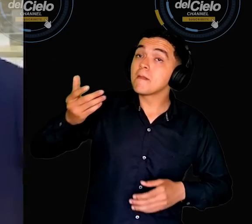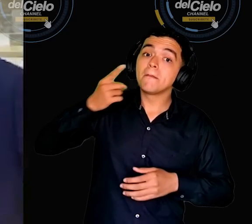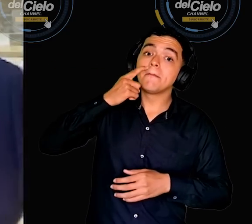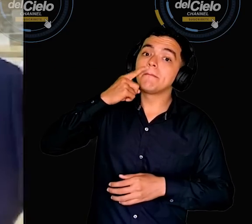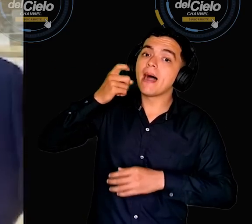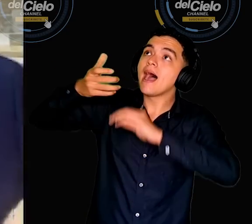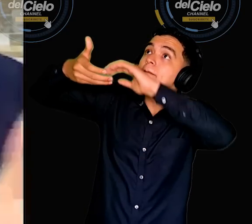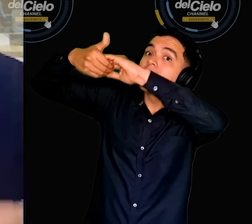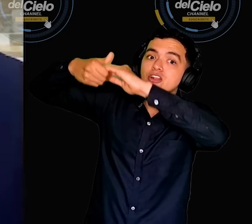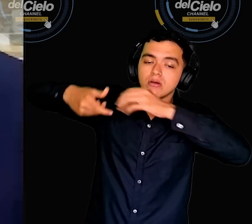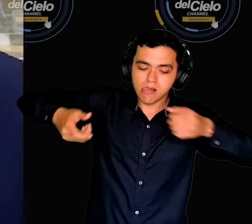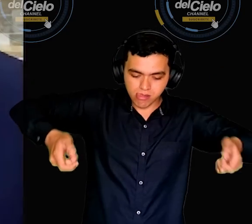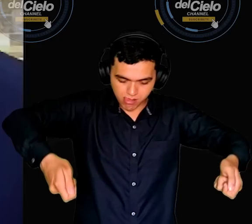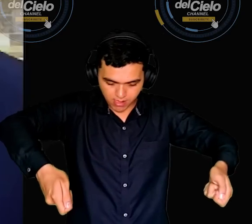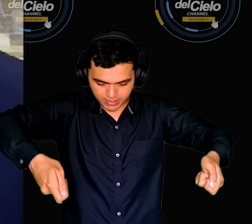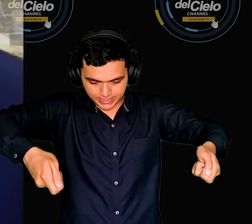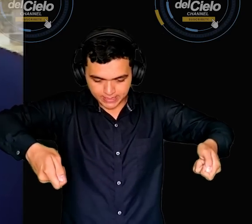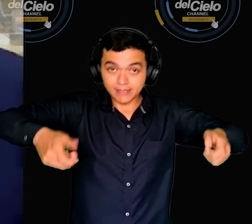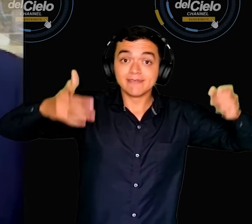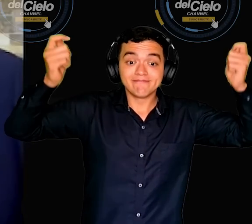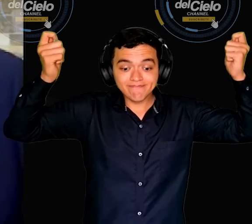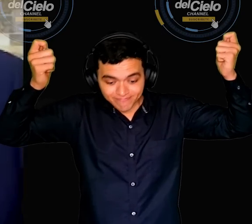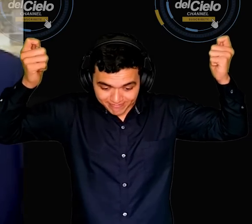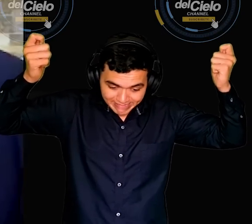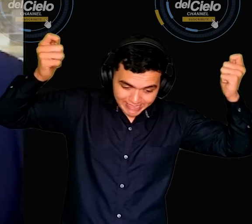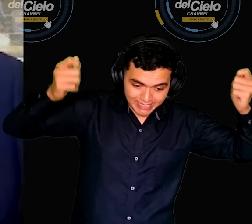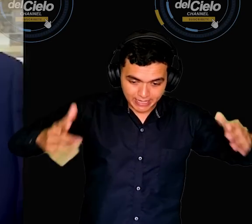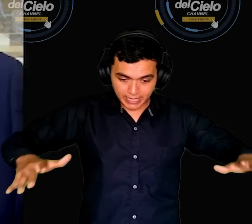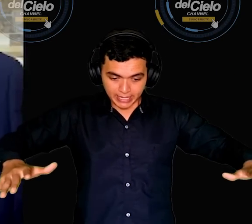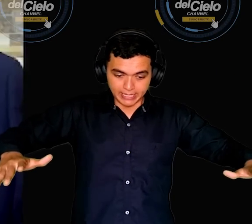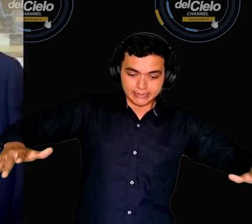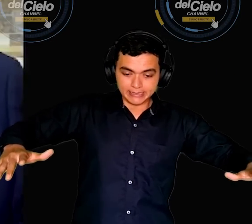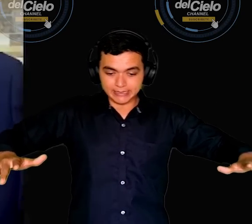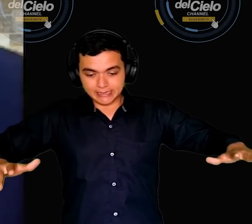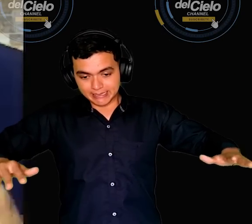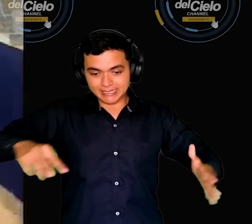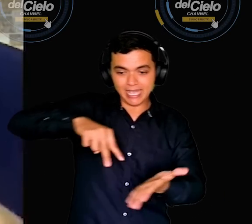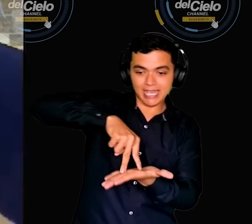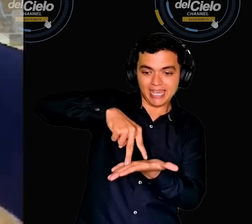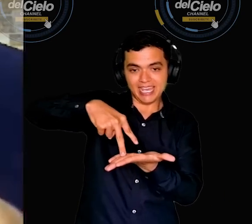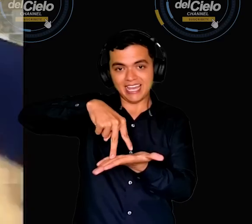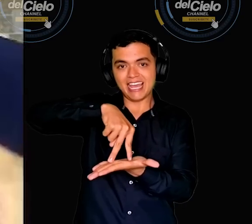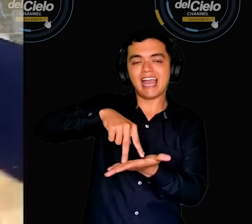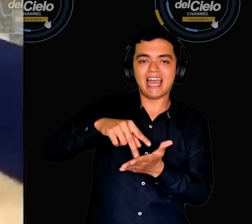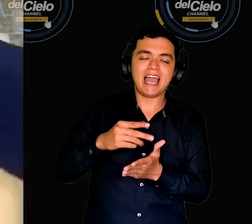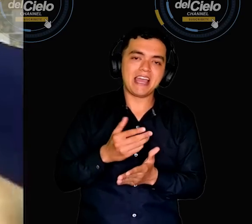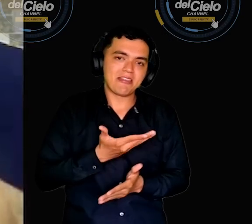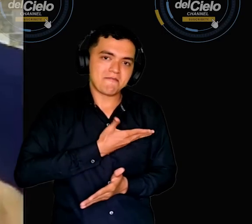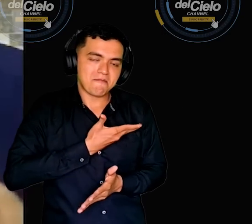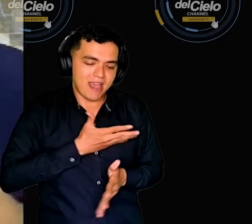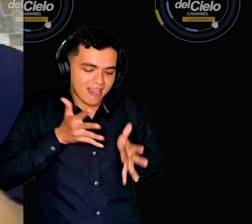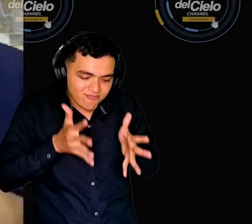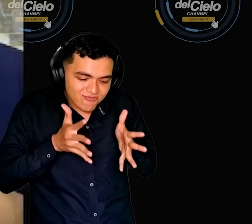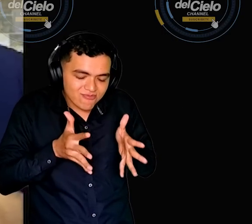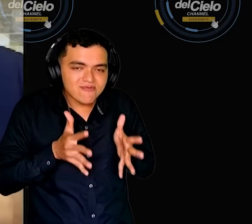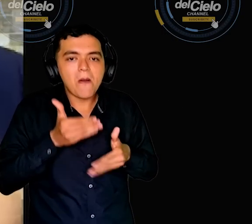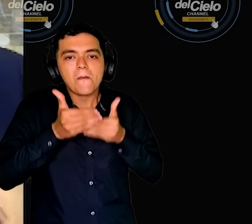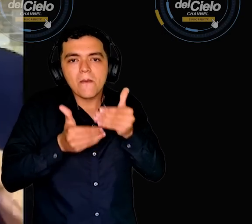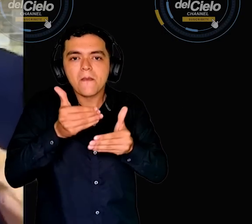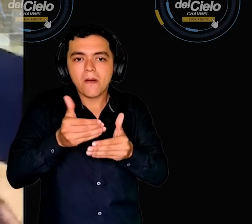solo quedaremos tú y yo otra vez. Y si me pierdes, no tendrás nada. Y si te pierdo, no tendré nada. Entonces, no